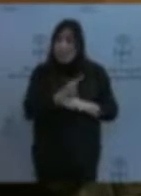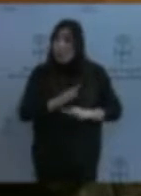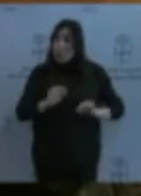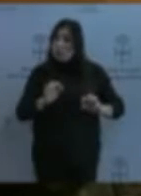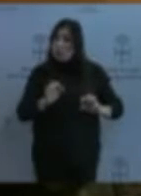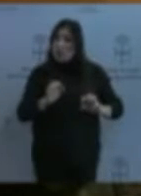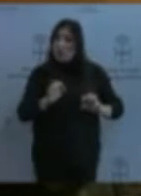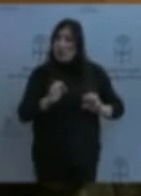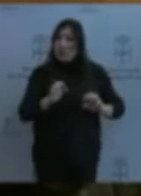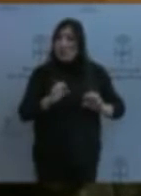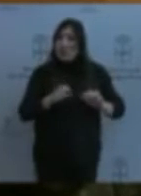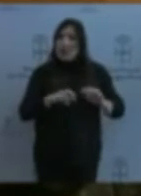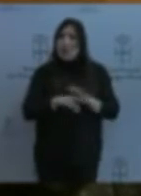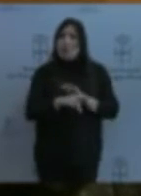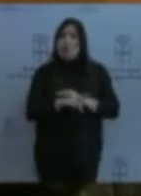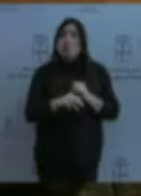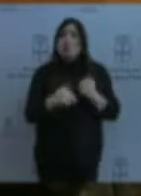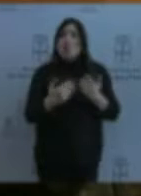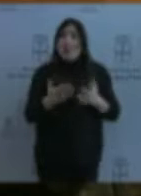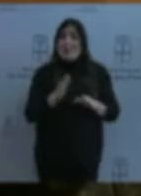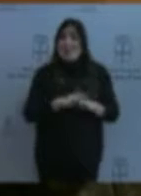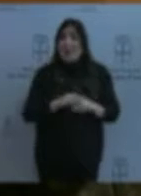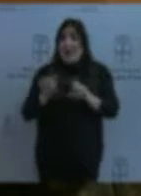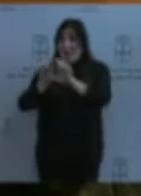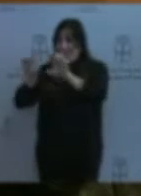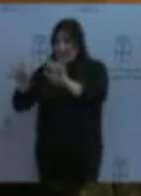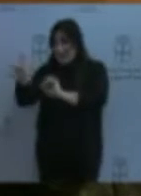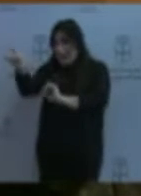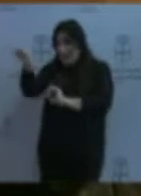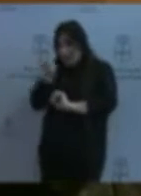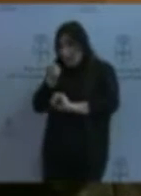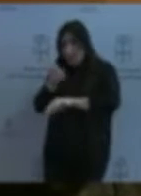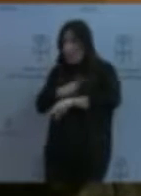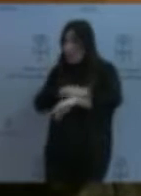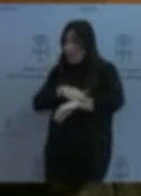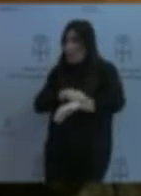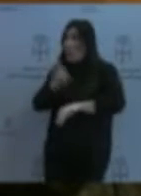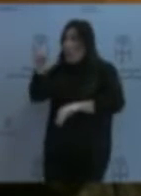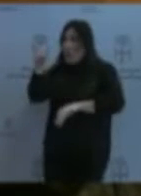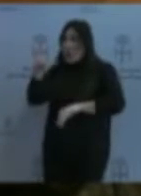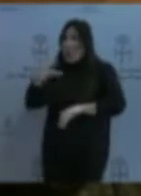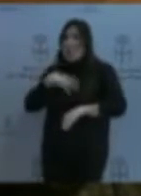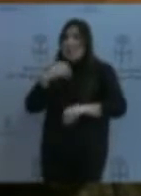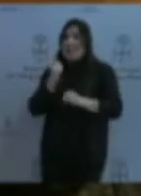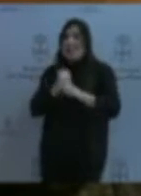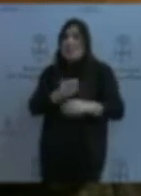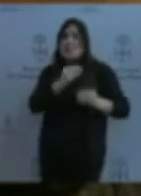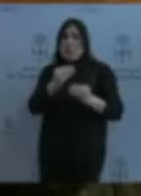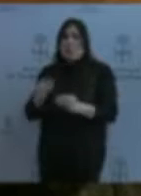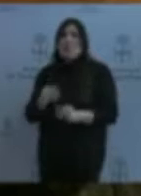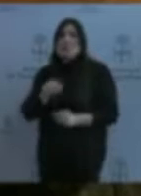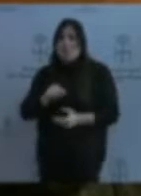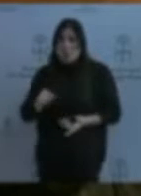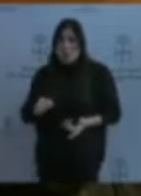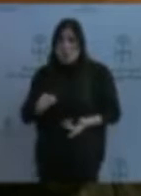la que se contrata por parte del Gobierno realice en condiciones su labor. Porque no es de recibo, señor Lastra, nos pongamos como nos pongamos,